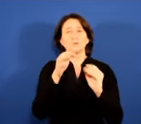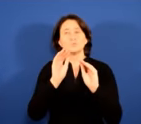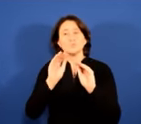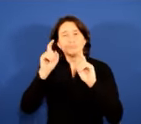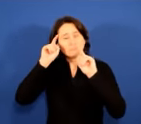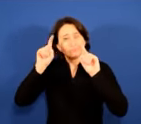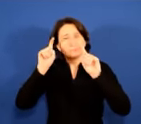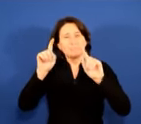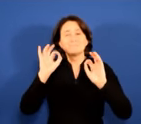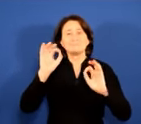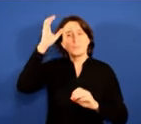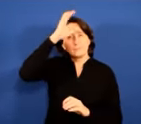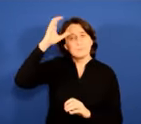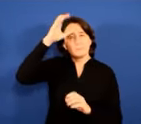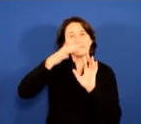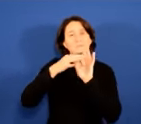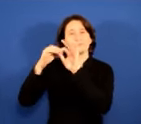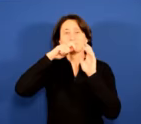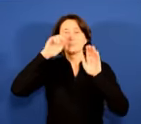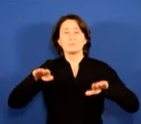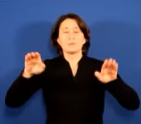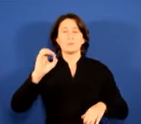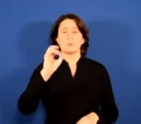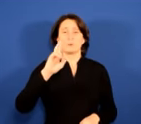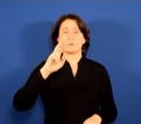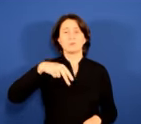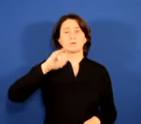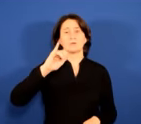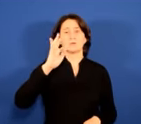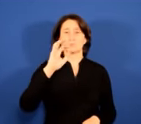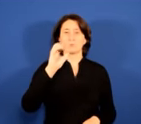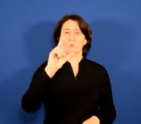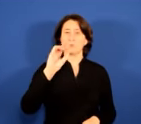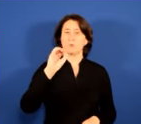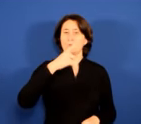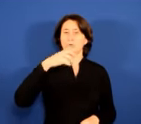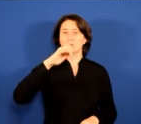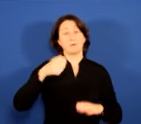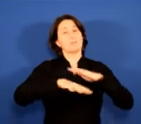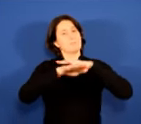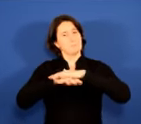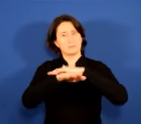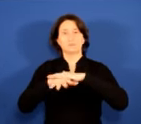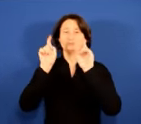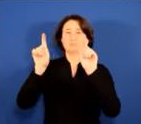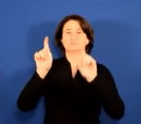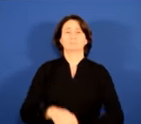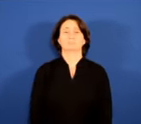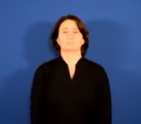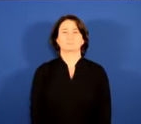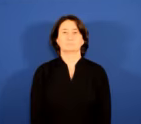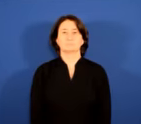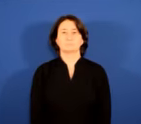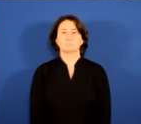Bird Center en Gautegi Sarteaga. Las personas participantes podrán adoptar conocimientos básicos sobre ecología, biología